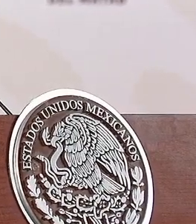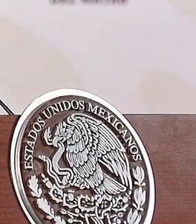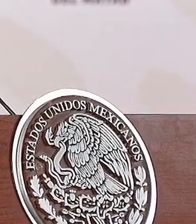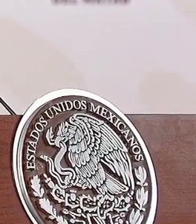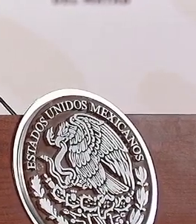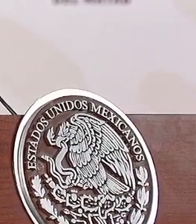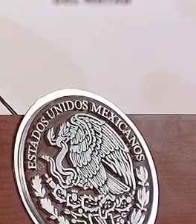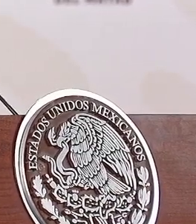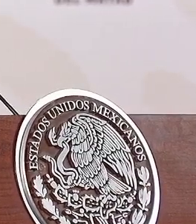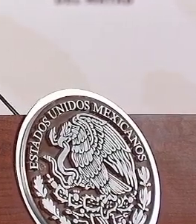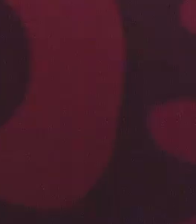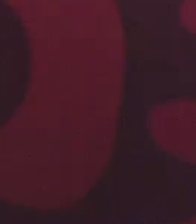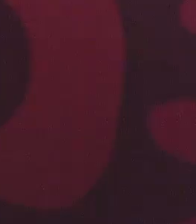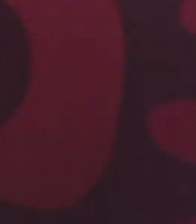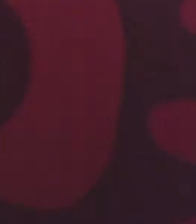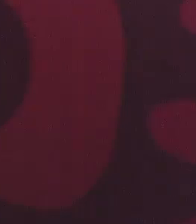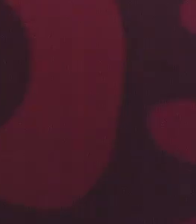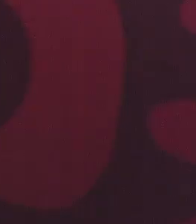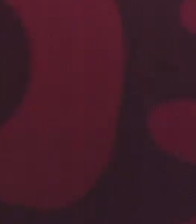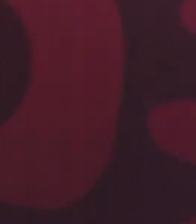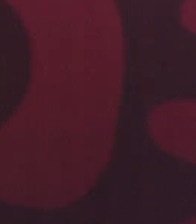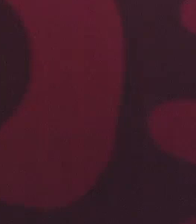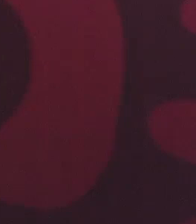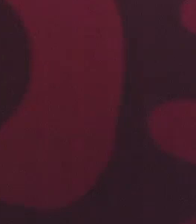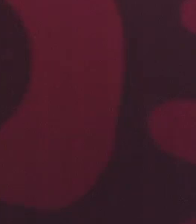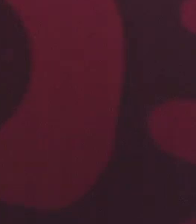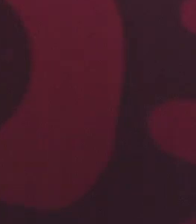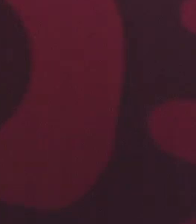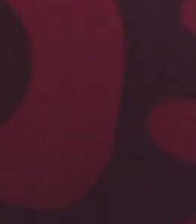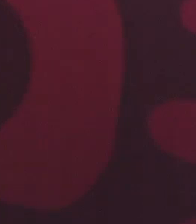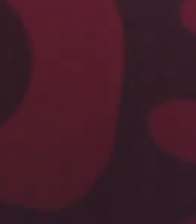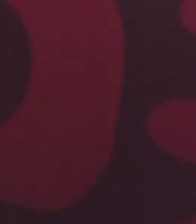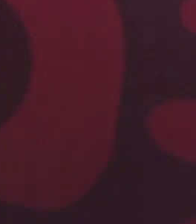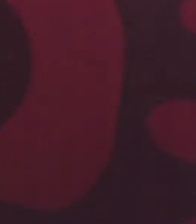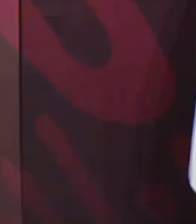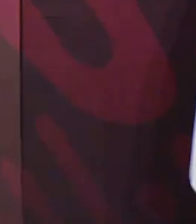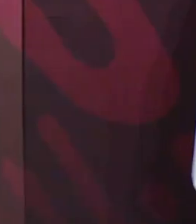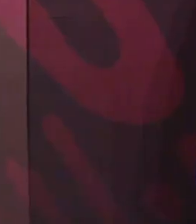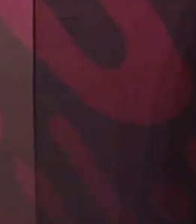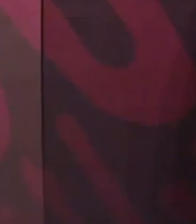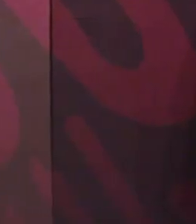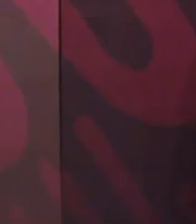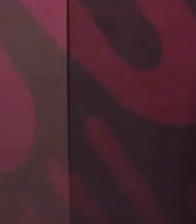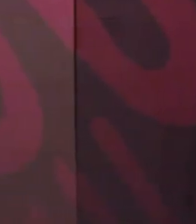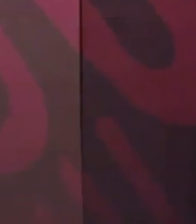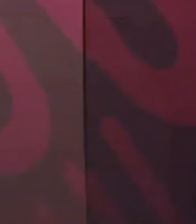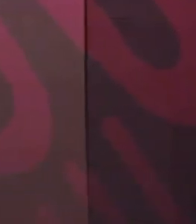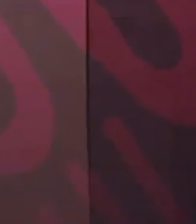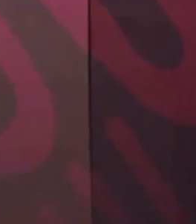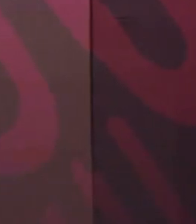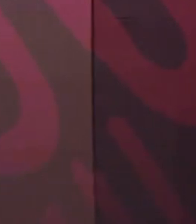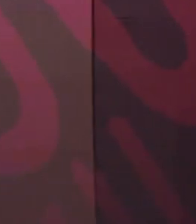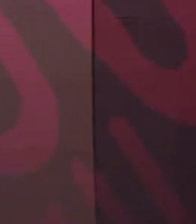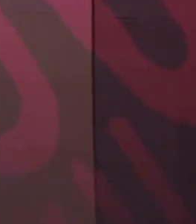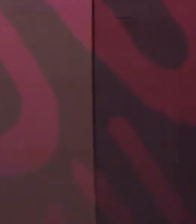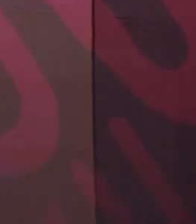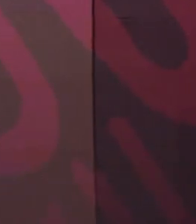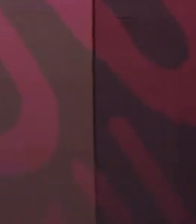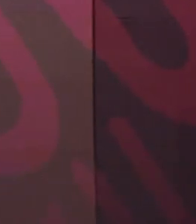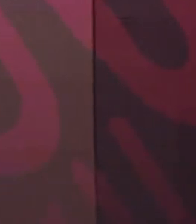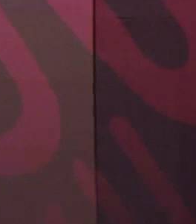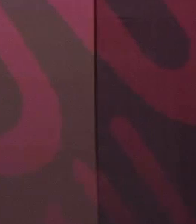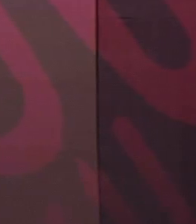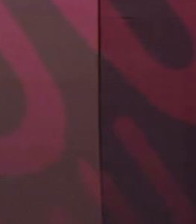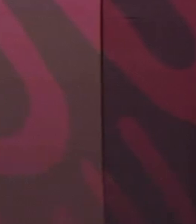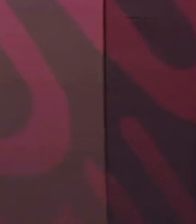que defienda sus propuestas,